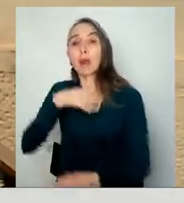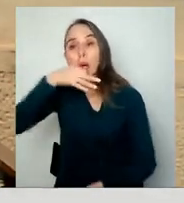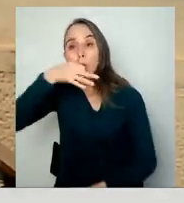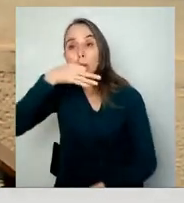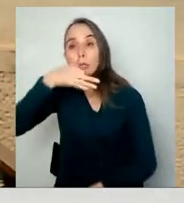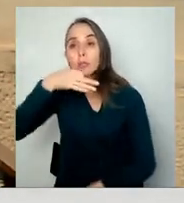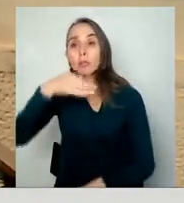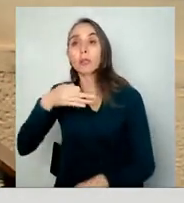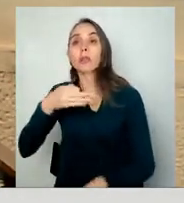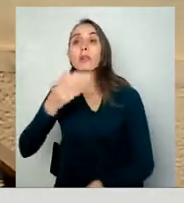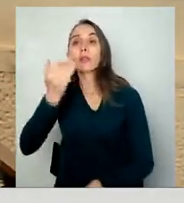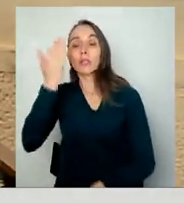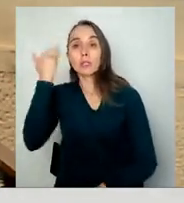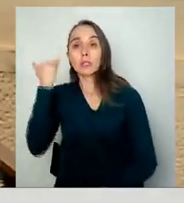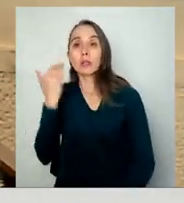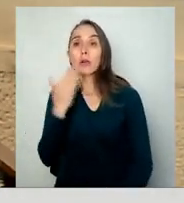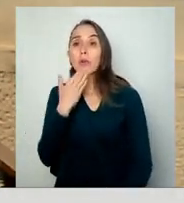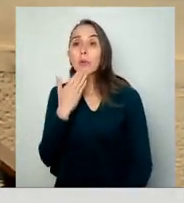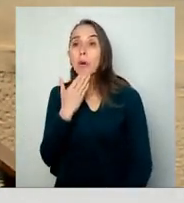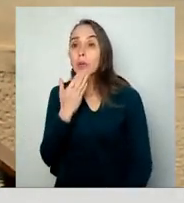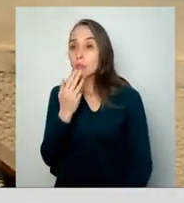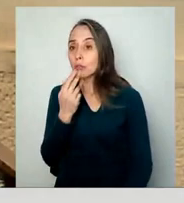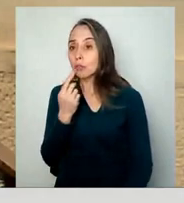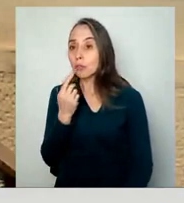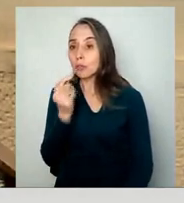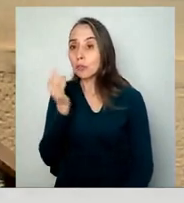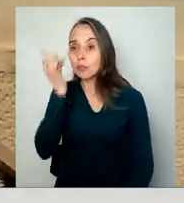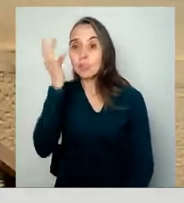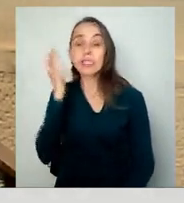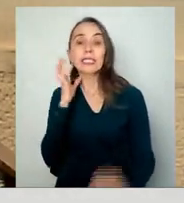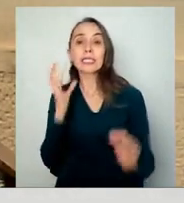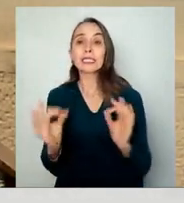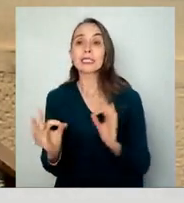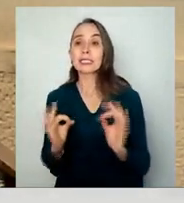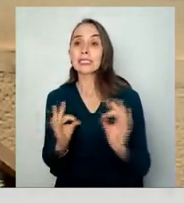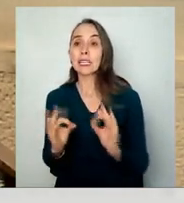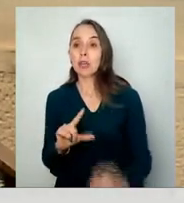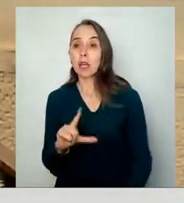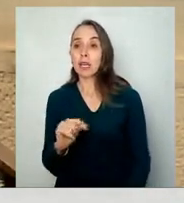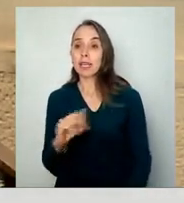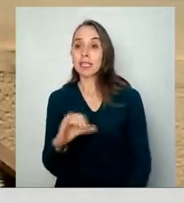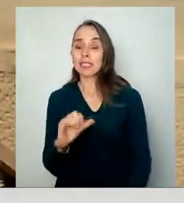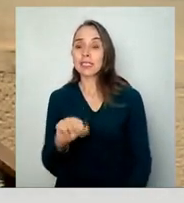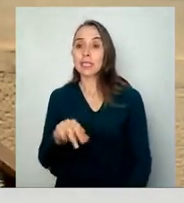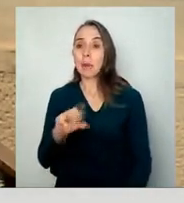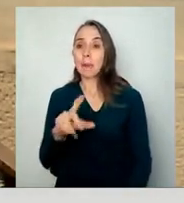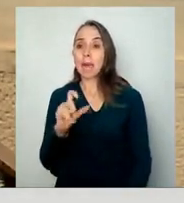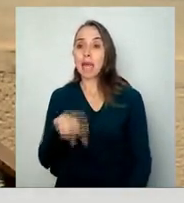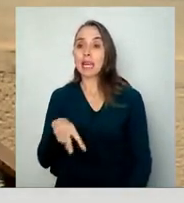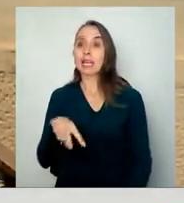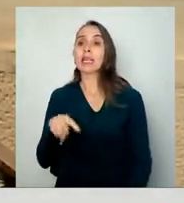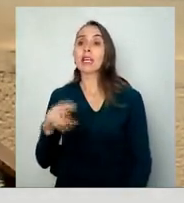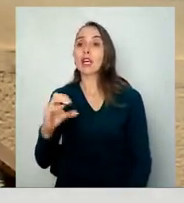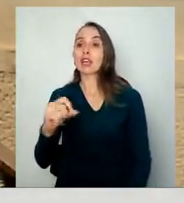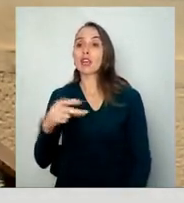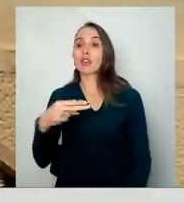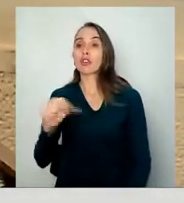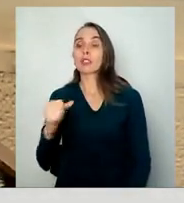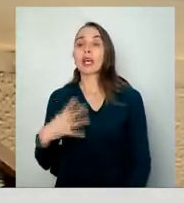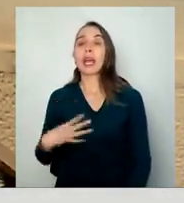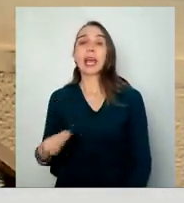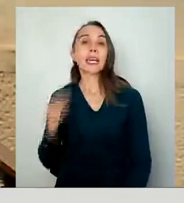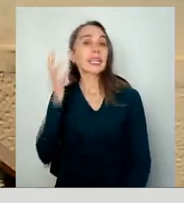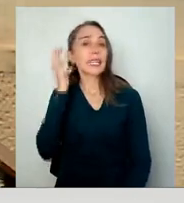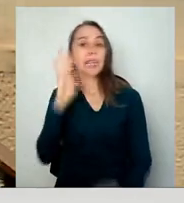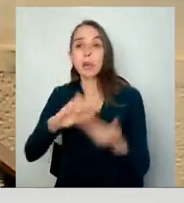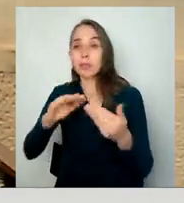conocí el caso de la señorita Leticia Marlene Concha hija de perdón un